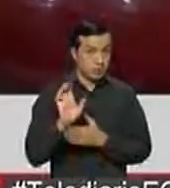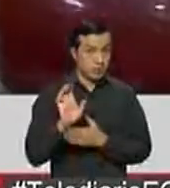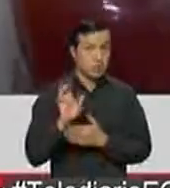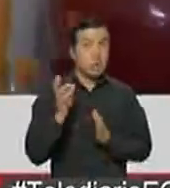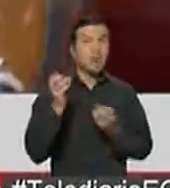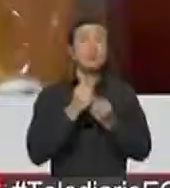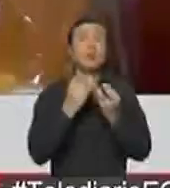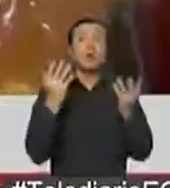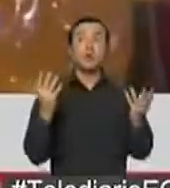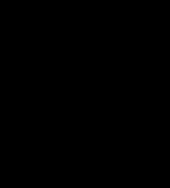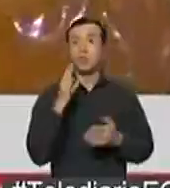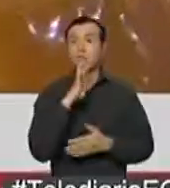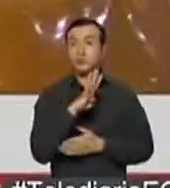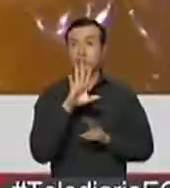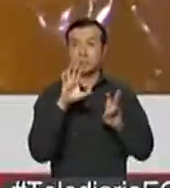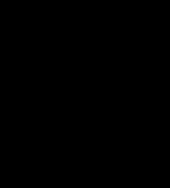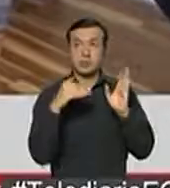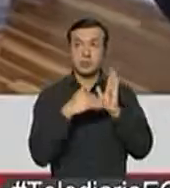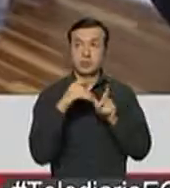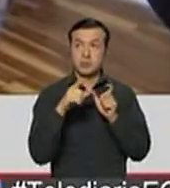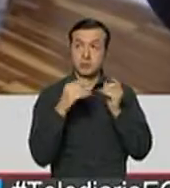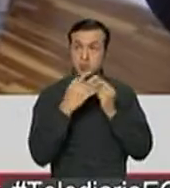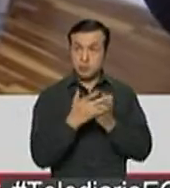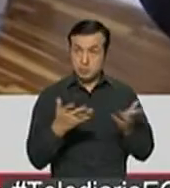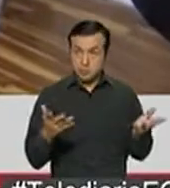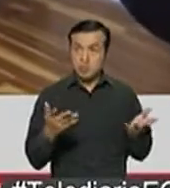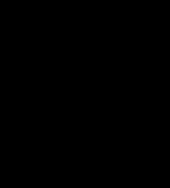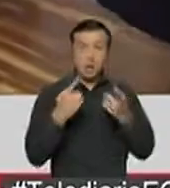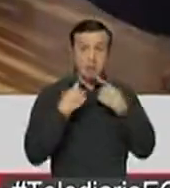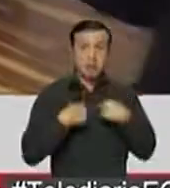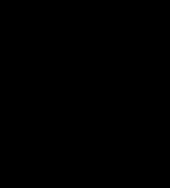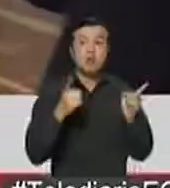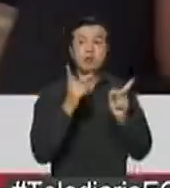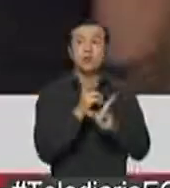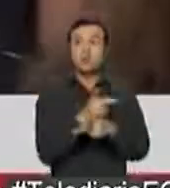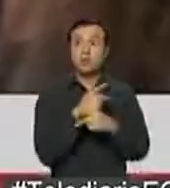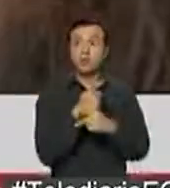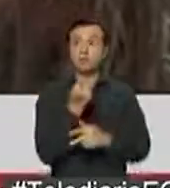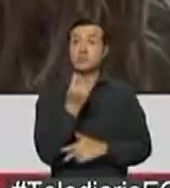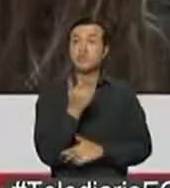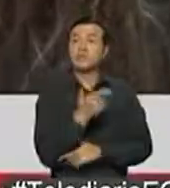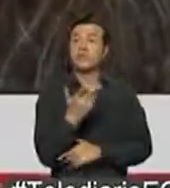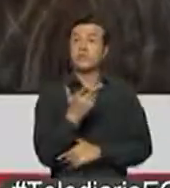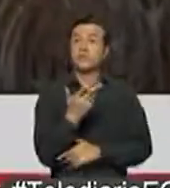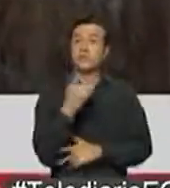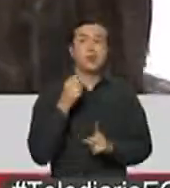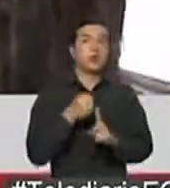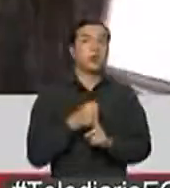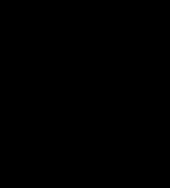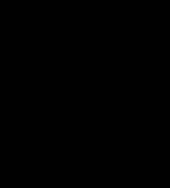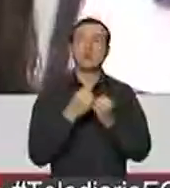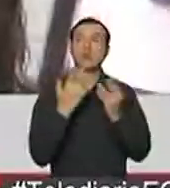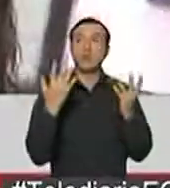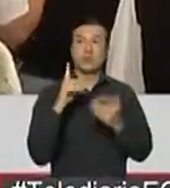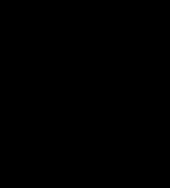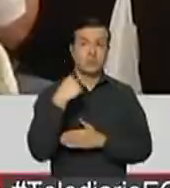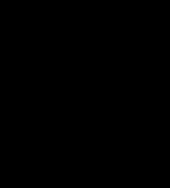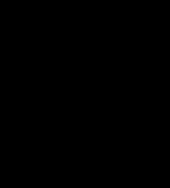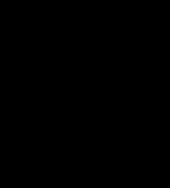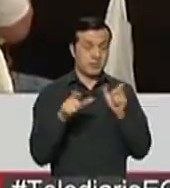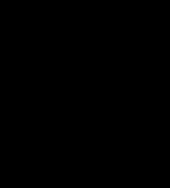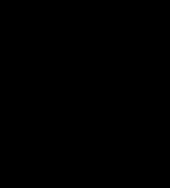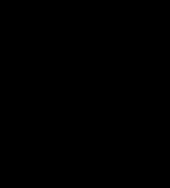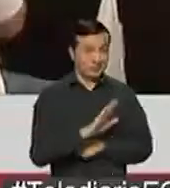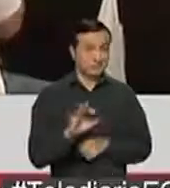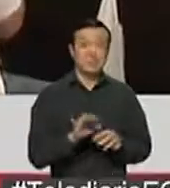unas 470,000 personas. Y cuando se habla de encadenamiento productivo, aquello impacta en más de 1,000,000 de personas. De